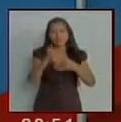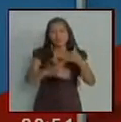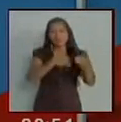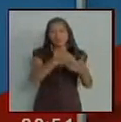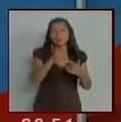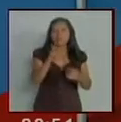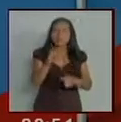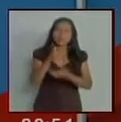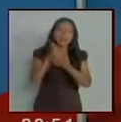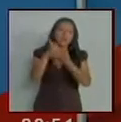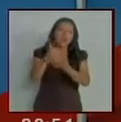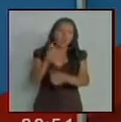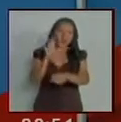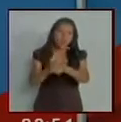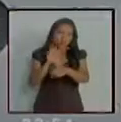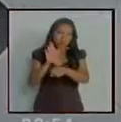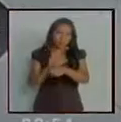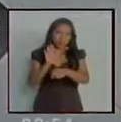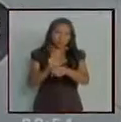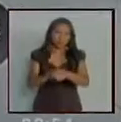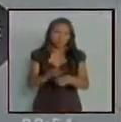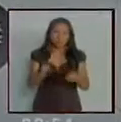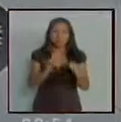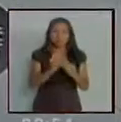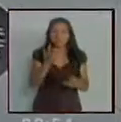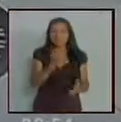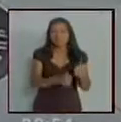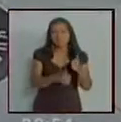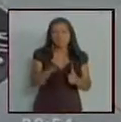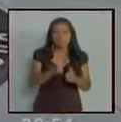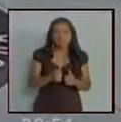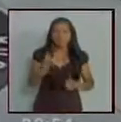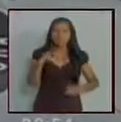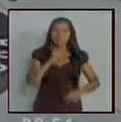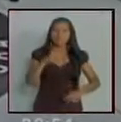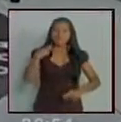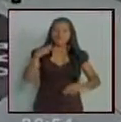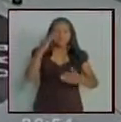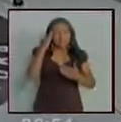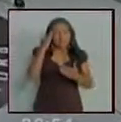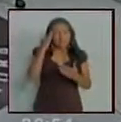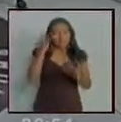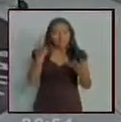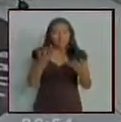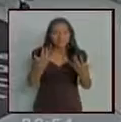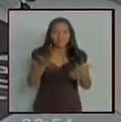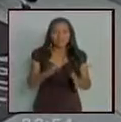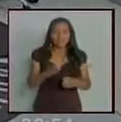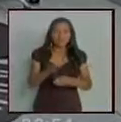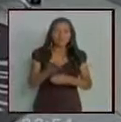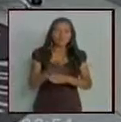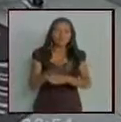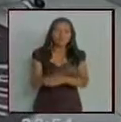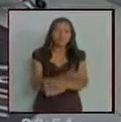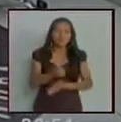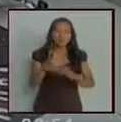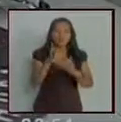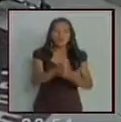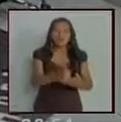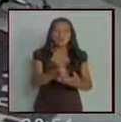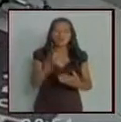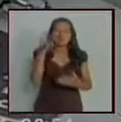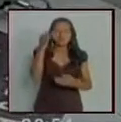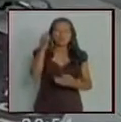Hay muchos síndromes, hay un montón más de los que uno quisiera que existieran, donde sabemos de que el pronóstico auditivo va a ir disminuyendo.